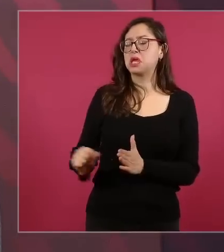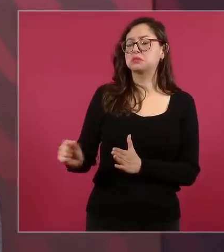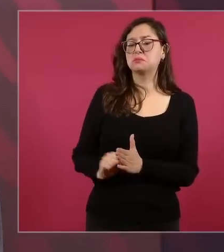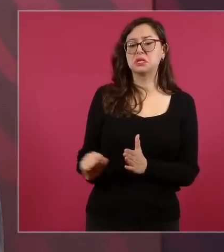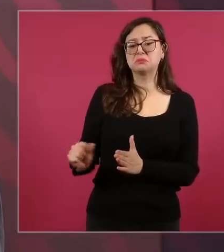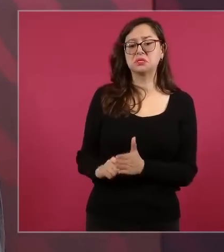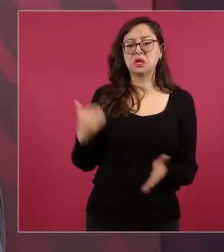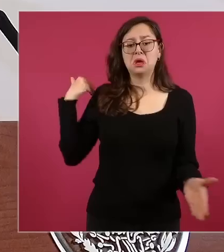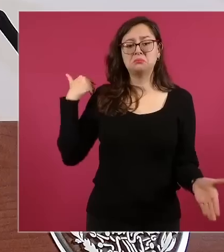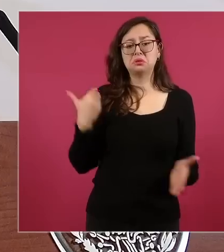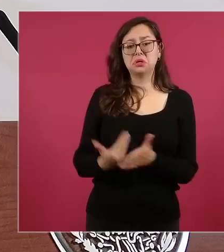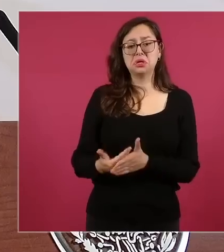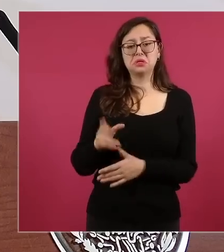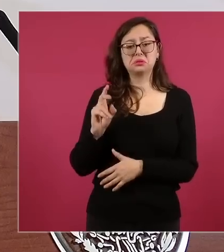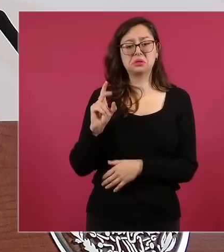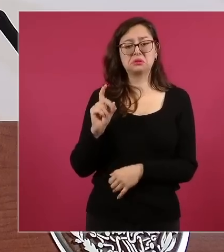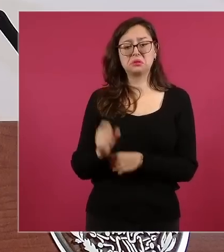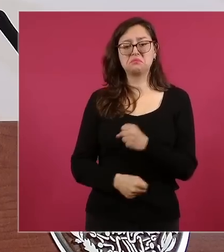30 años.